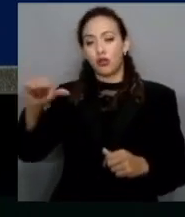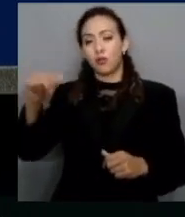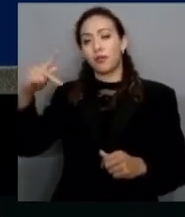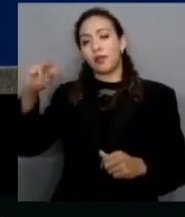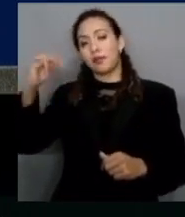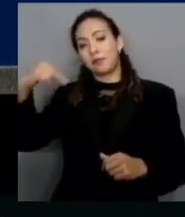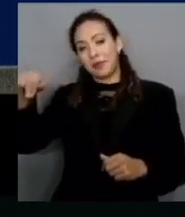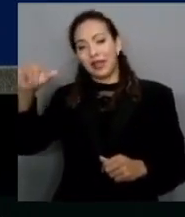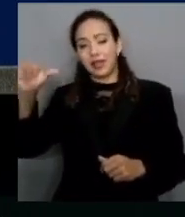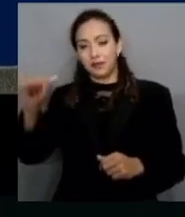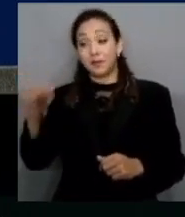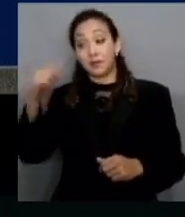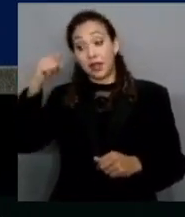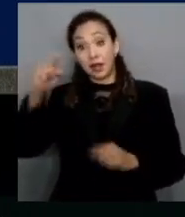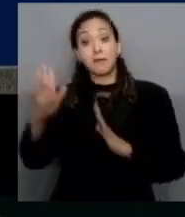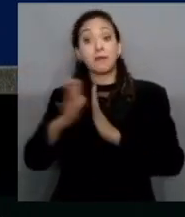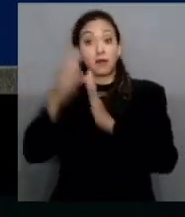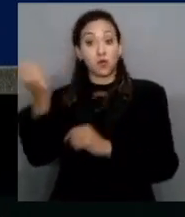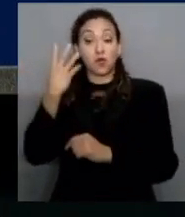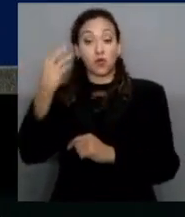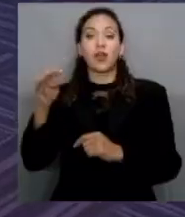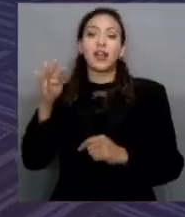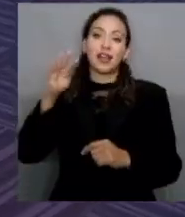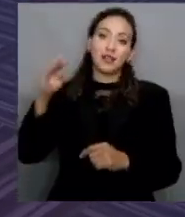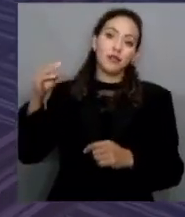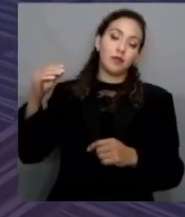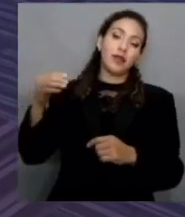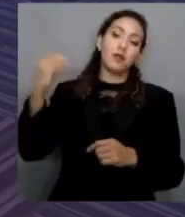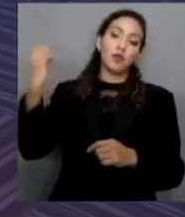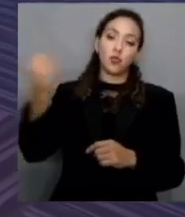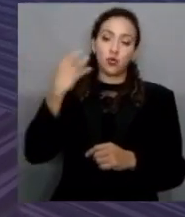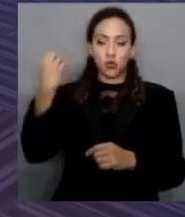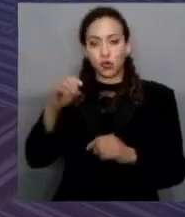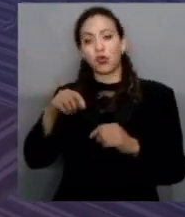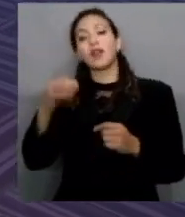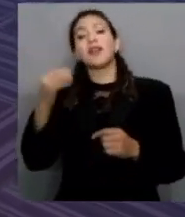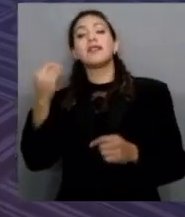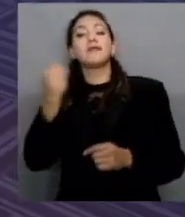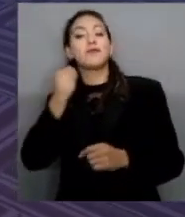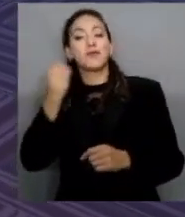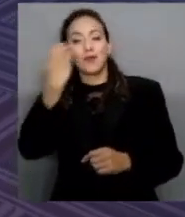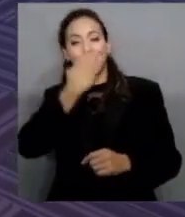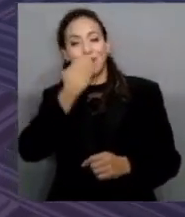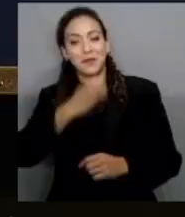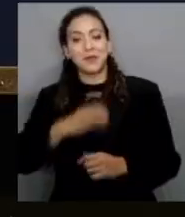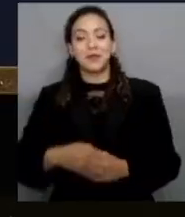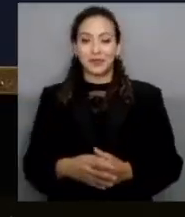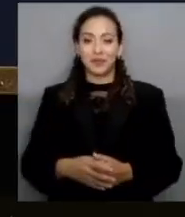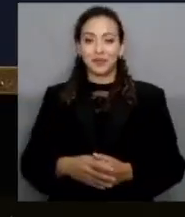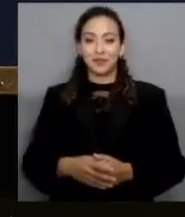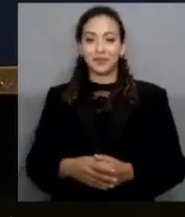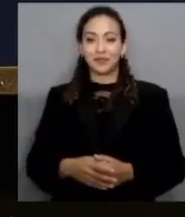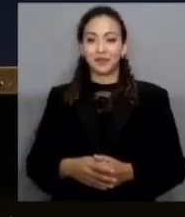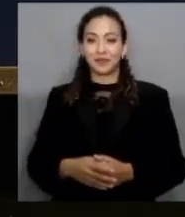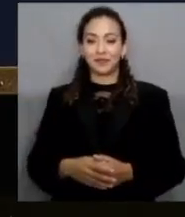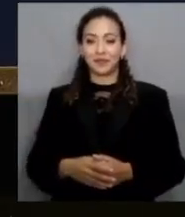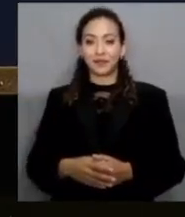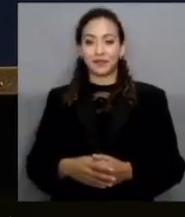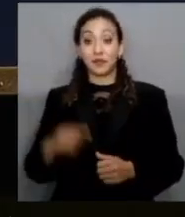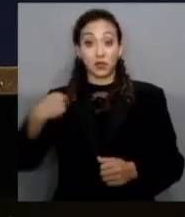al participar en el 19º Congreso Nacional de la Barra Mexicana Colegio de Abogados. Y como